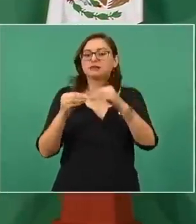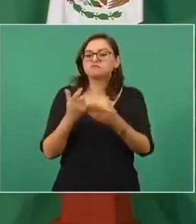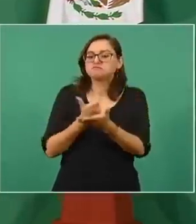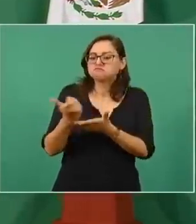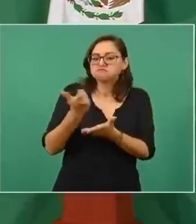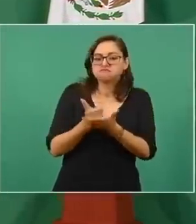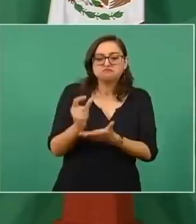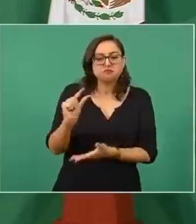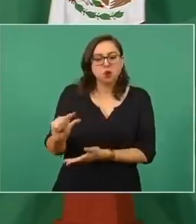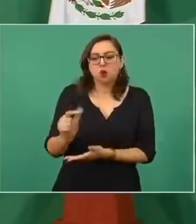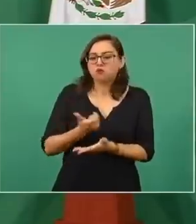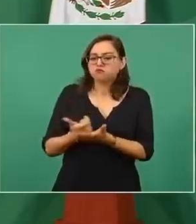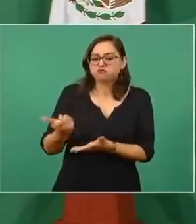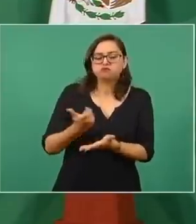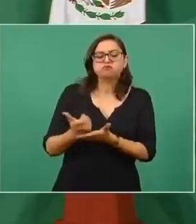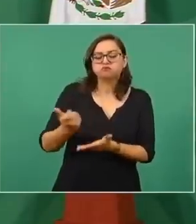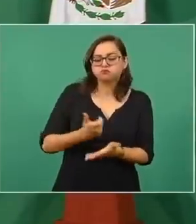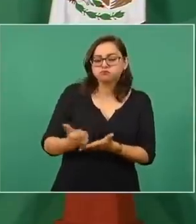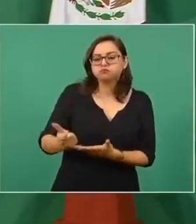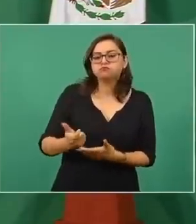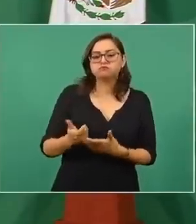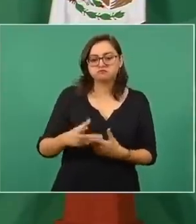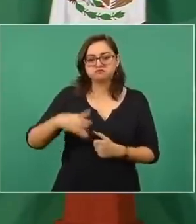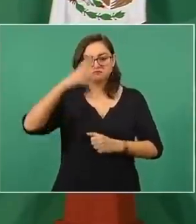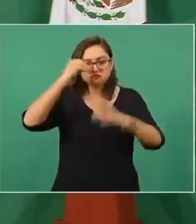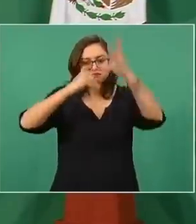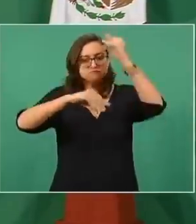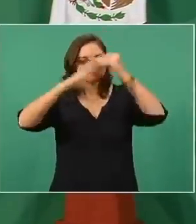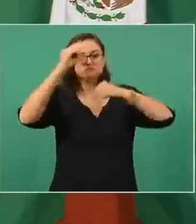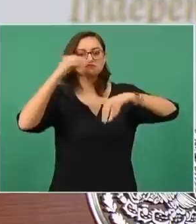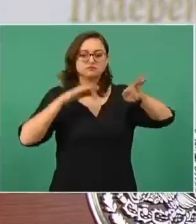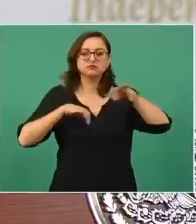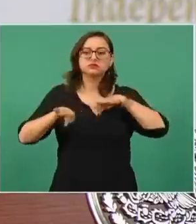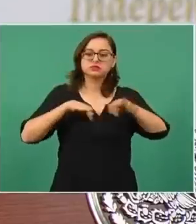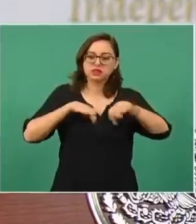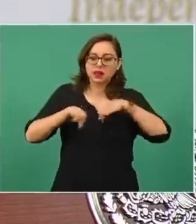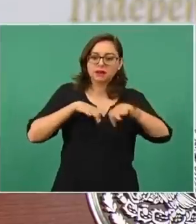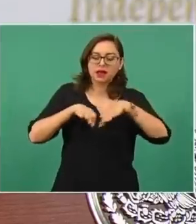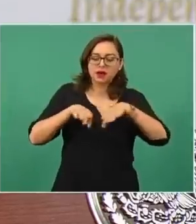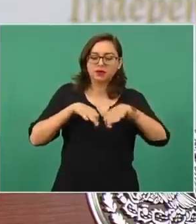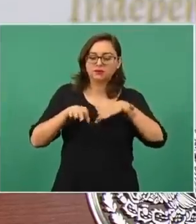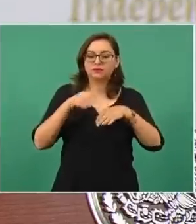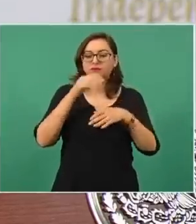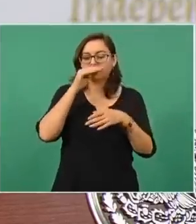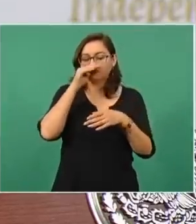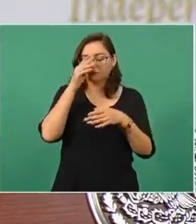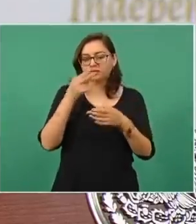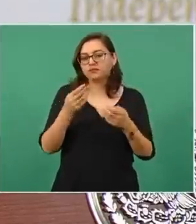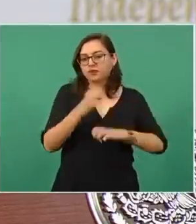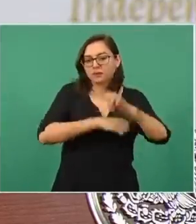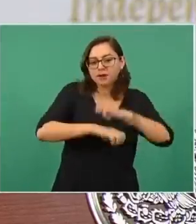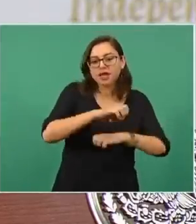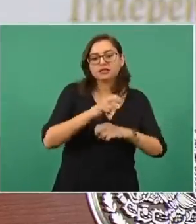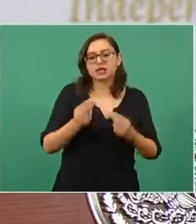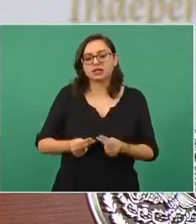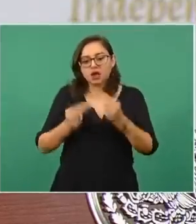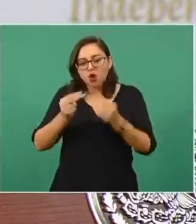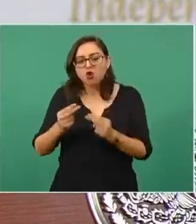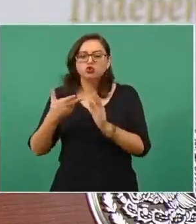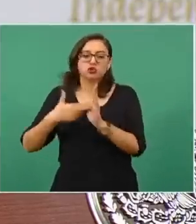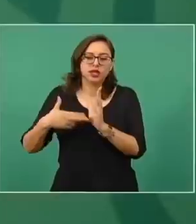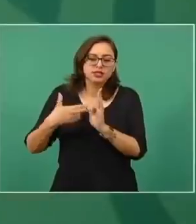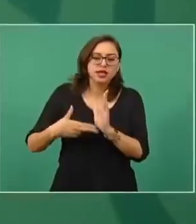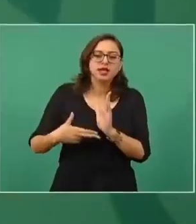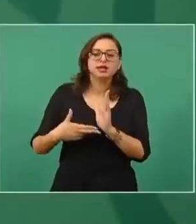y trabaja como aprendiz en una empresa en un pequeño comercio en un taller